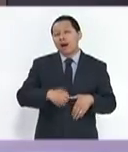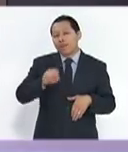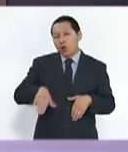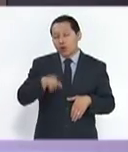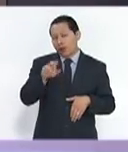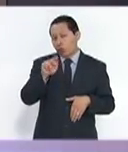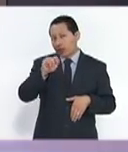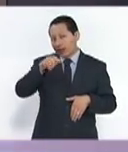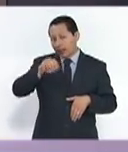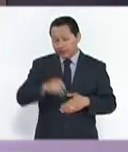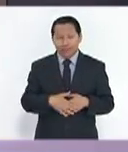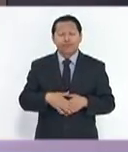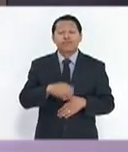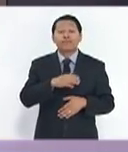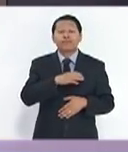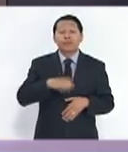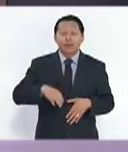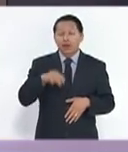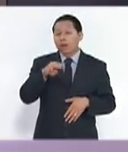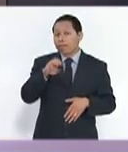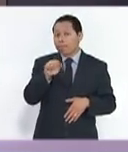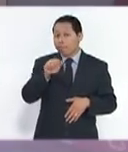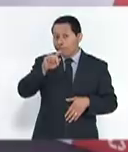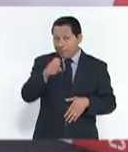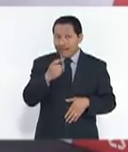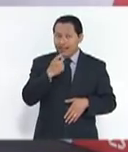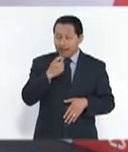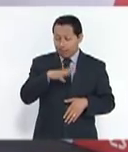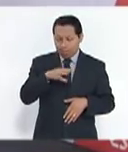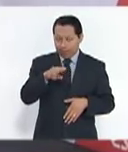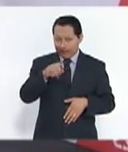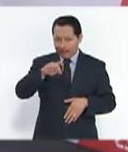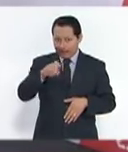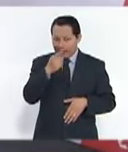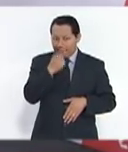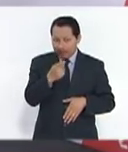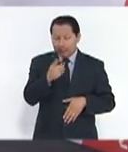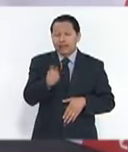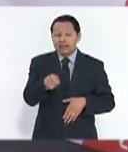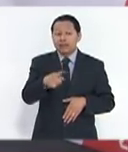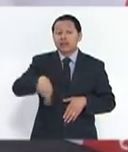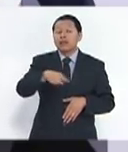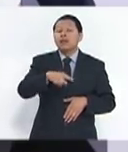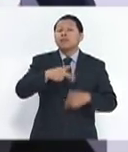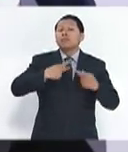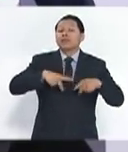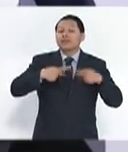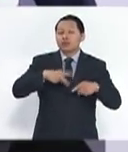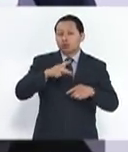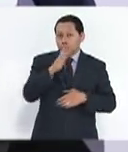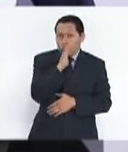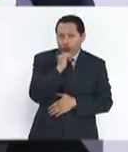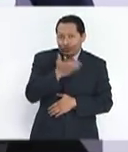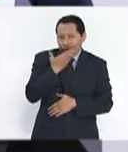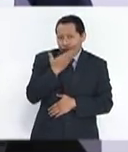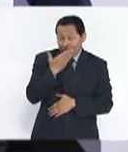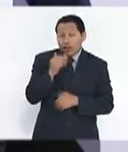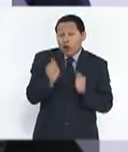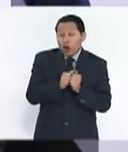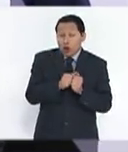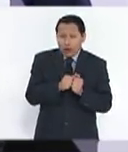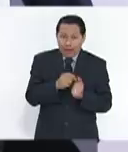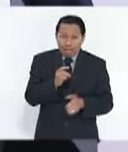El candidato de la coalición Todos por México, José Antonio Meade, dijo que los ciudadanos no pueden acostumbrarse a vivir con miedo y que es